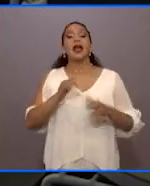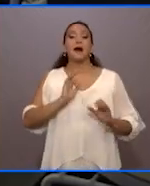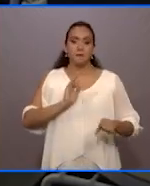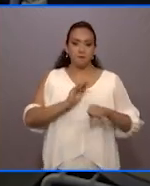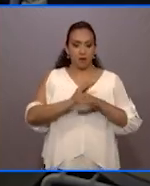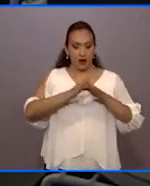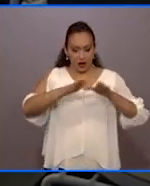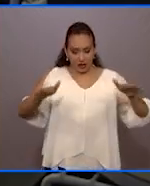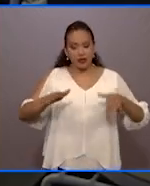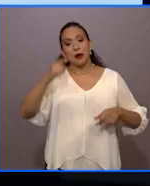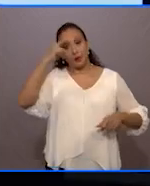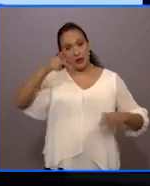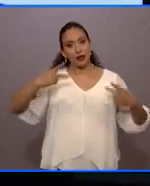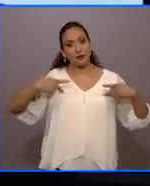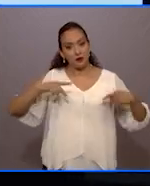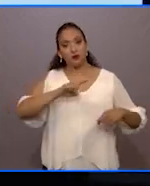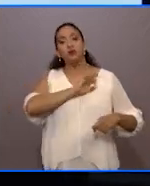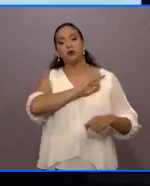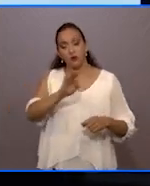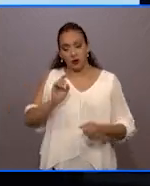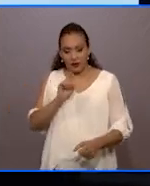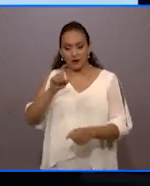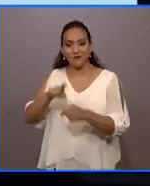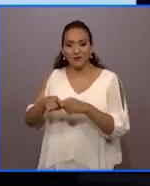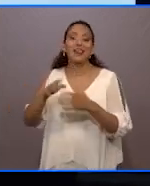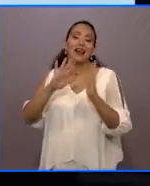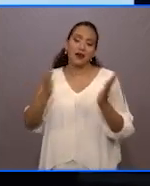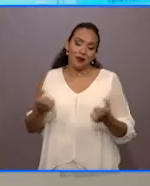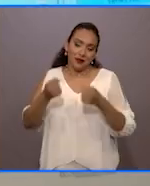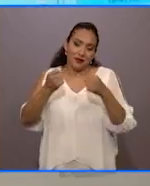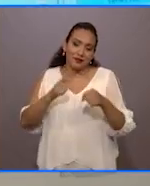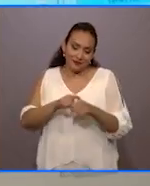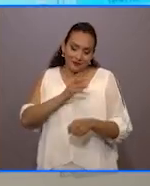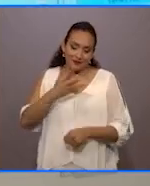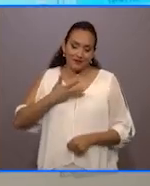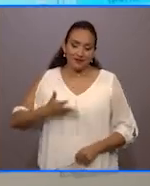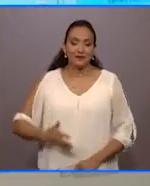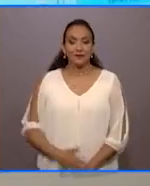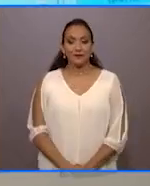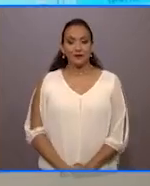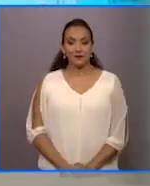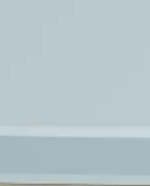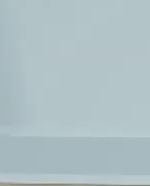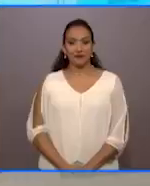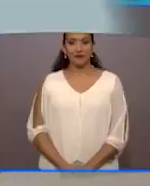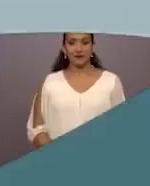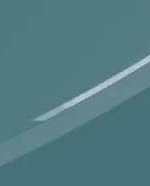un esquema restrictivo de familia. Para el canal del Poder Judicial de la Federación, Mario López Peña.